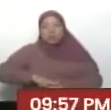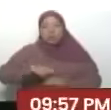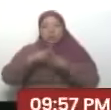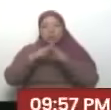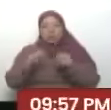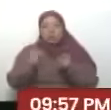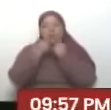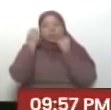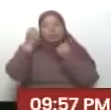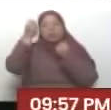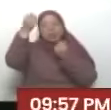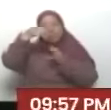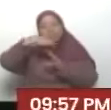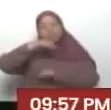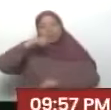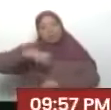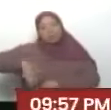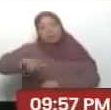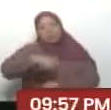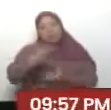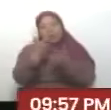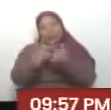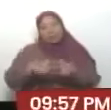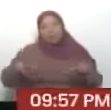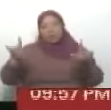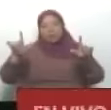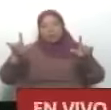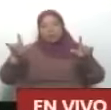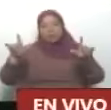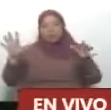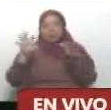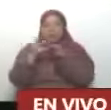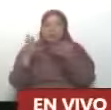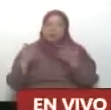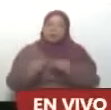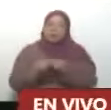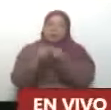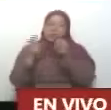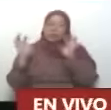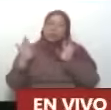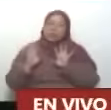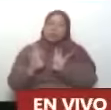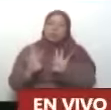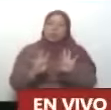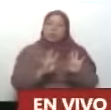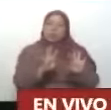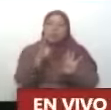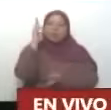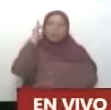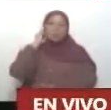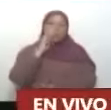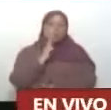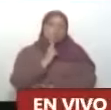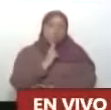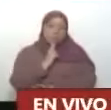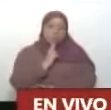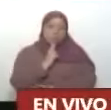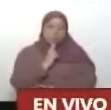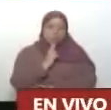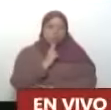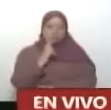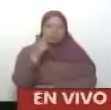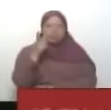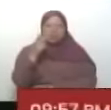todas las luchas heroicas del pueblo libertador, que junto a la conducción de nuestro padre Bolívar se logra